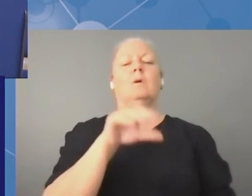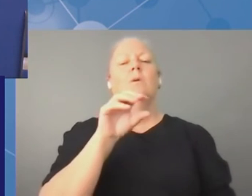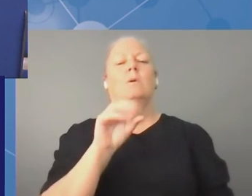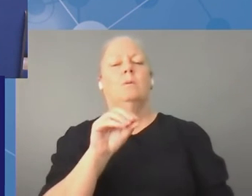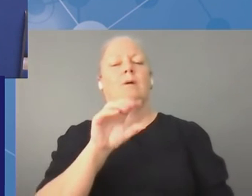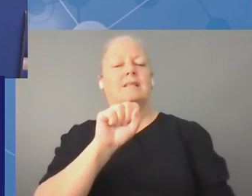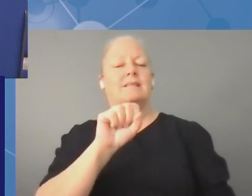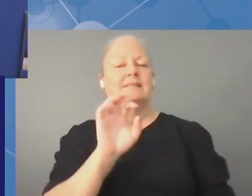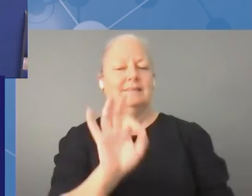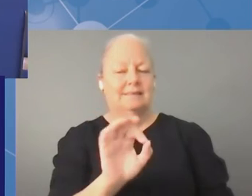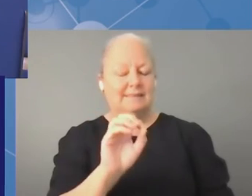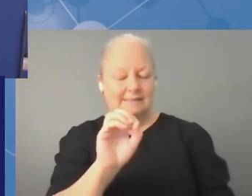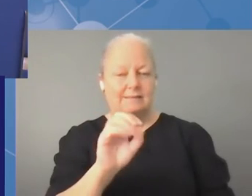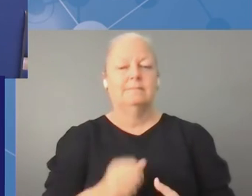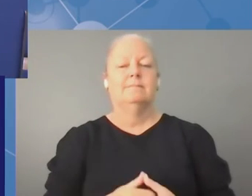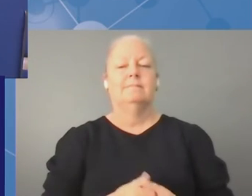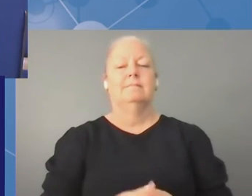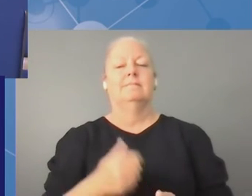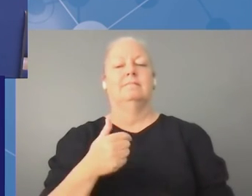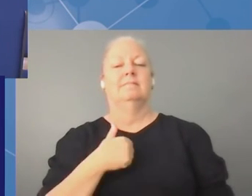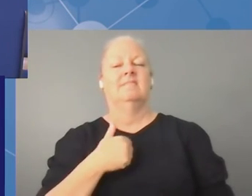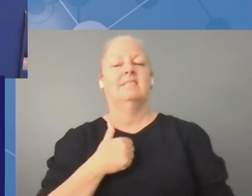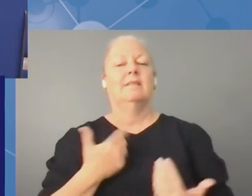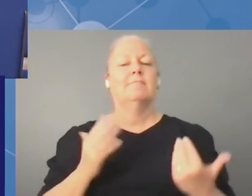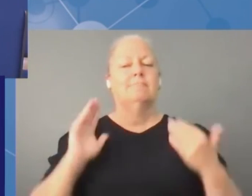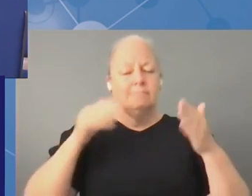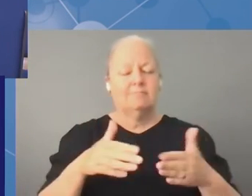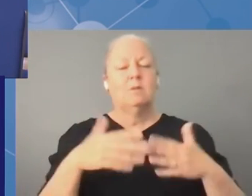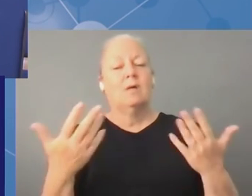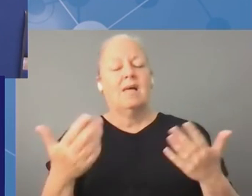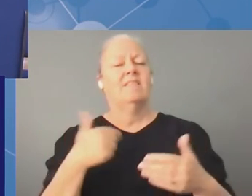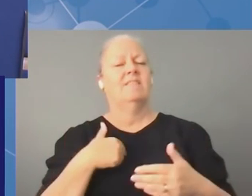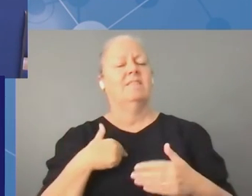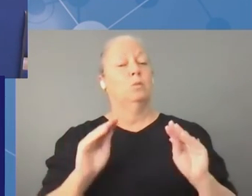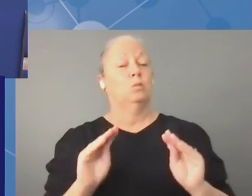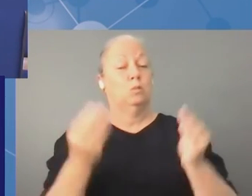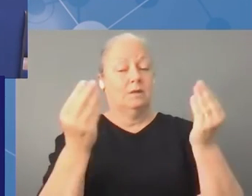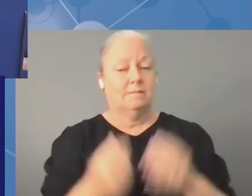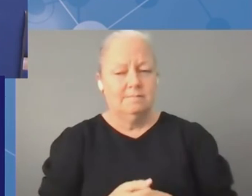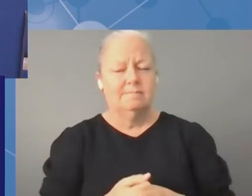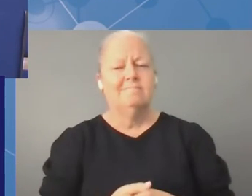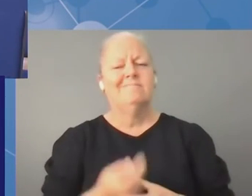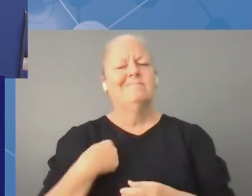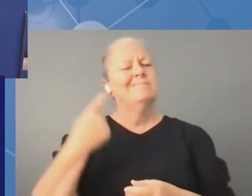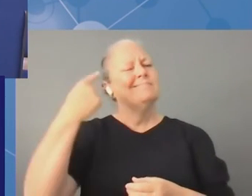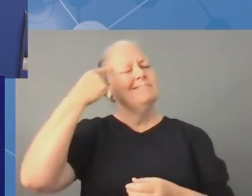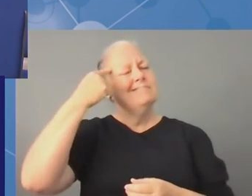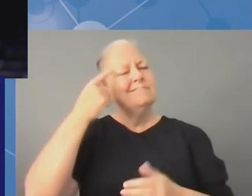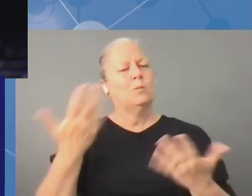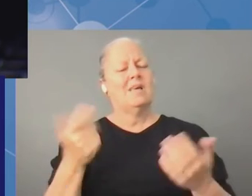Gracias. Yo me llamo José y represento a los jóvenes de África.